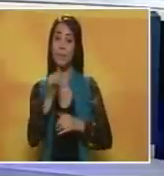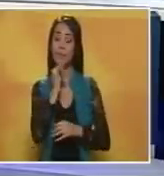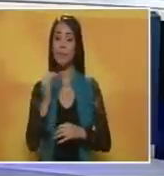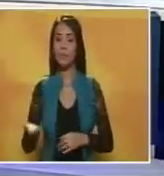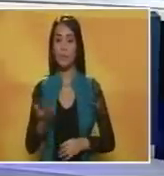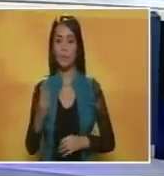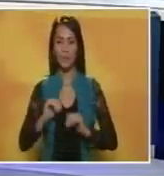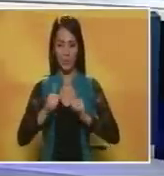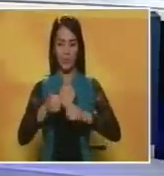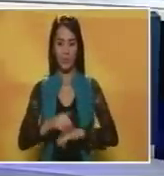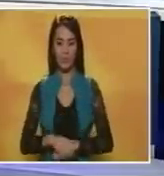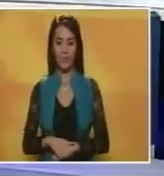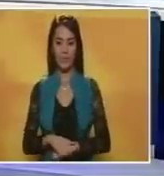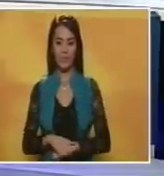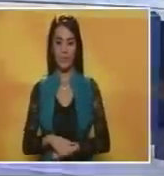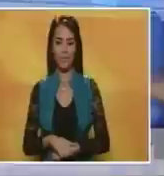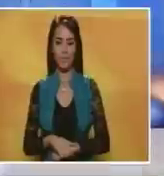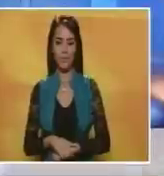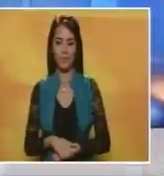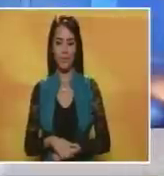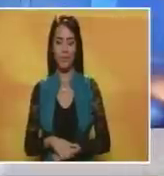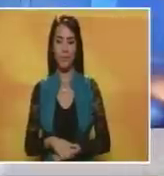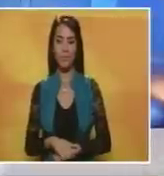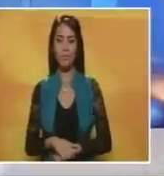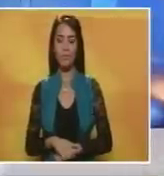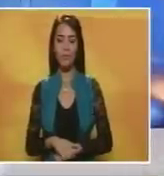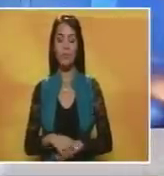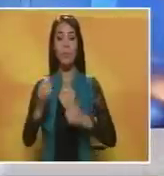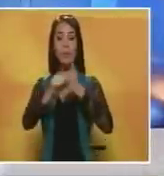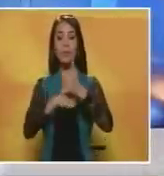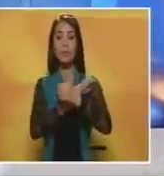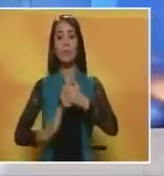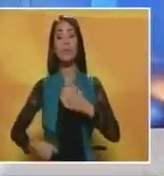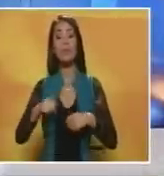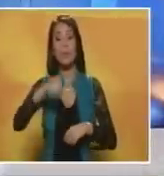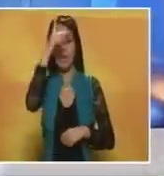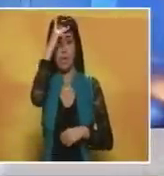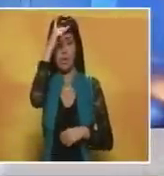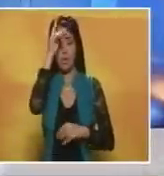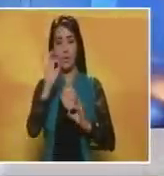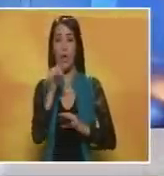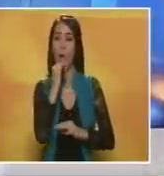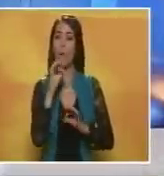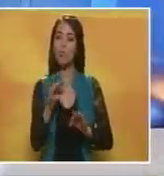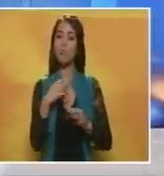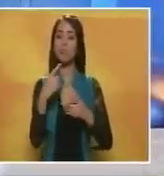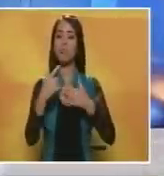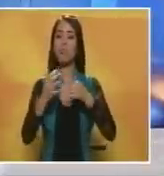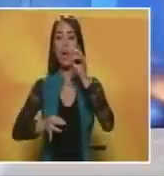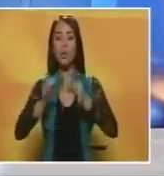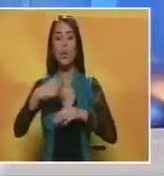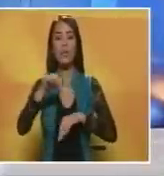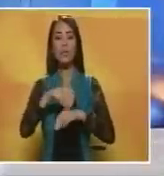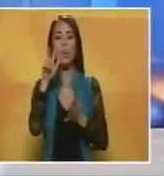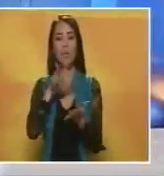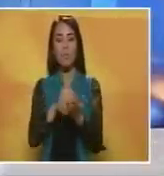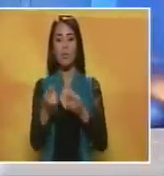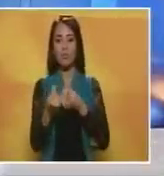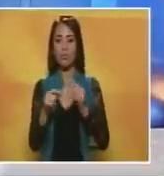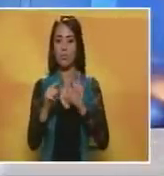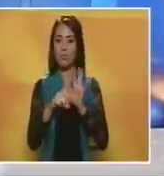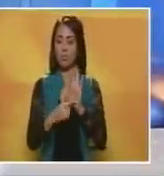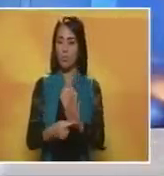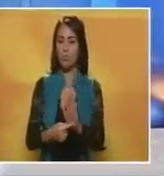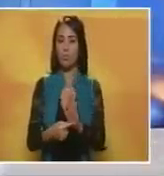revisar las informaciones y lo hacemos de inmediato el vicepresidente de la república tareck el aissami informó que el ejecutivo nacional aprobó recursos para la